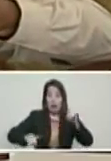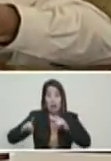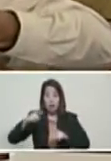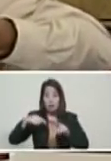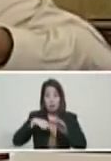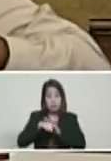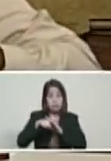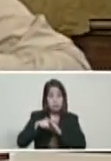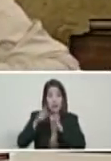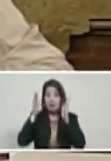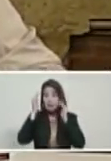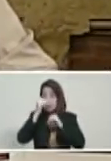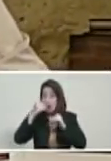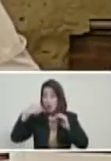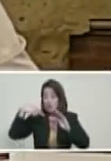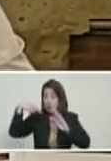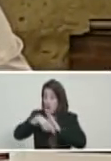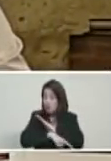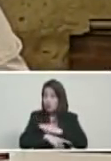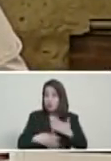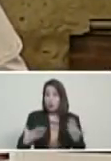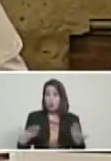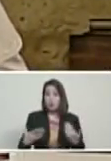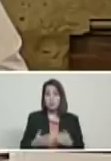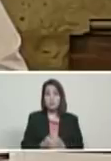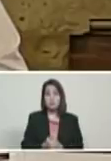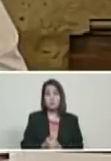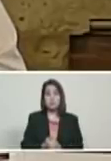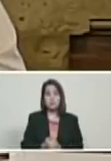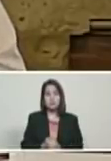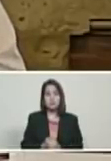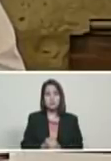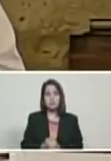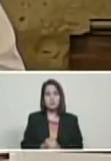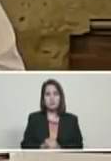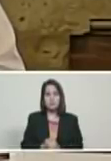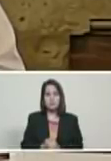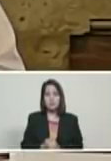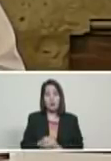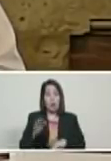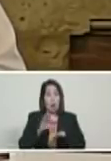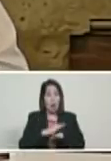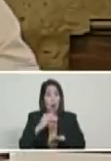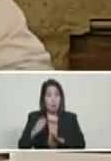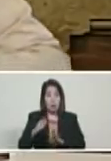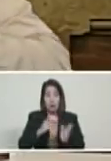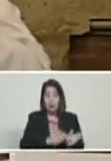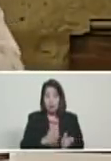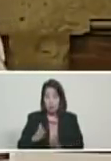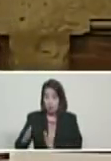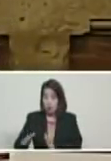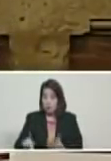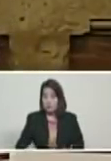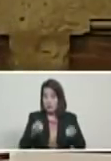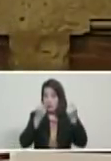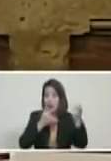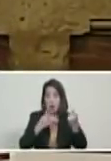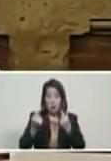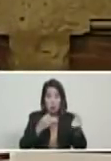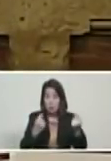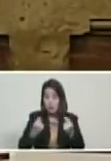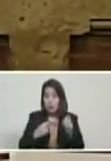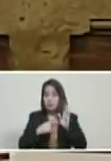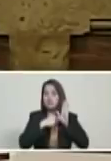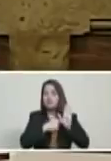una atención de fondo, estructural. Porque el programa de recuperación económica nos entrega a nosotros una